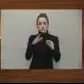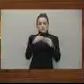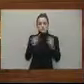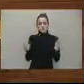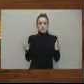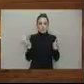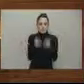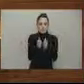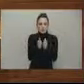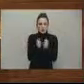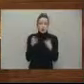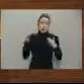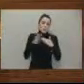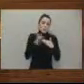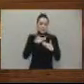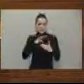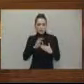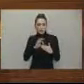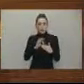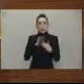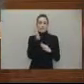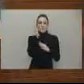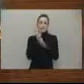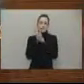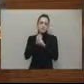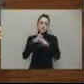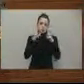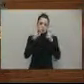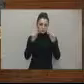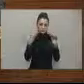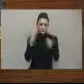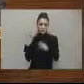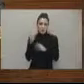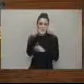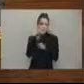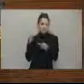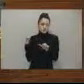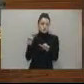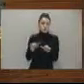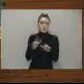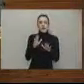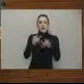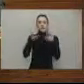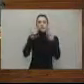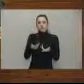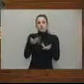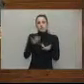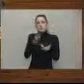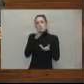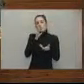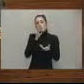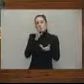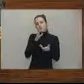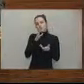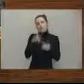mantenida el transporte público asturiano en los últimos años y que, por lo tanto, más allá de que se pueda considerar